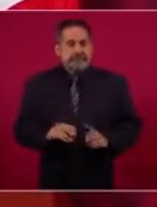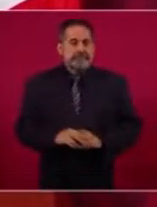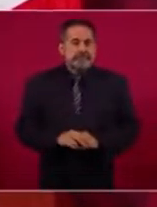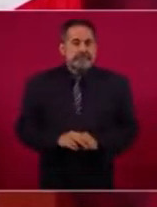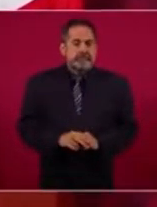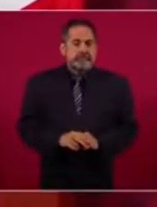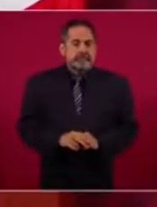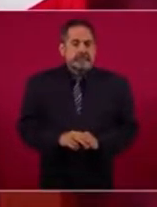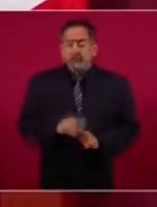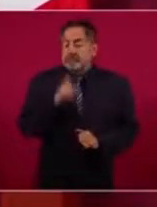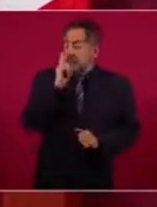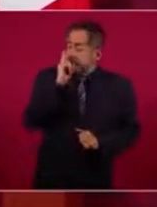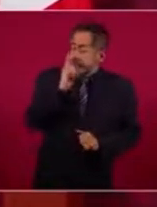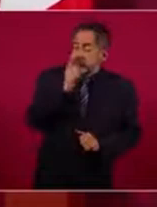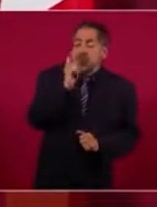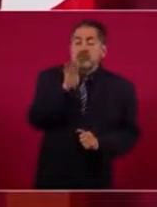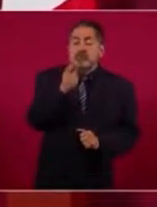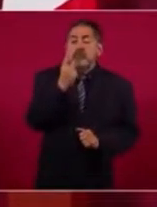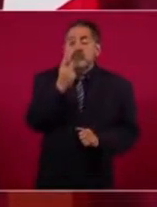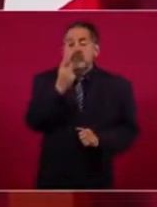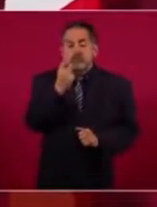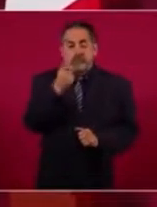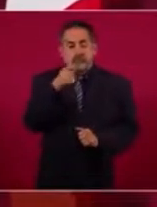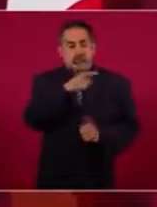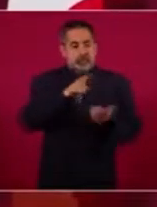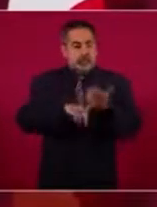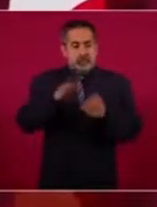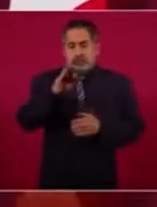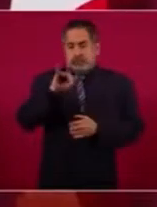y cuenta mucho el fiscal.